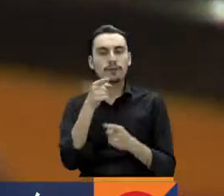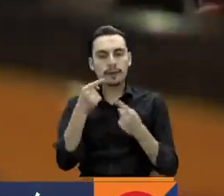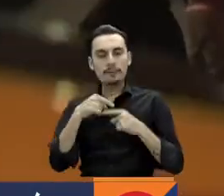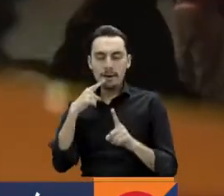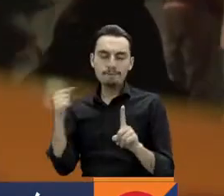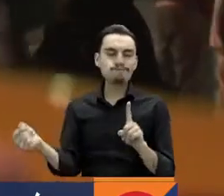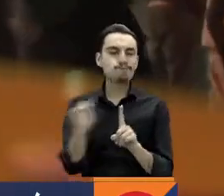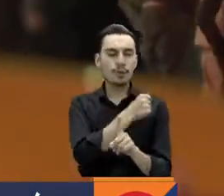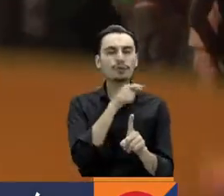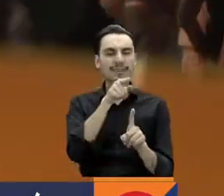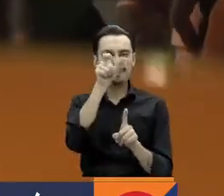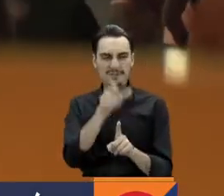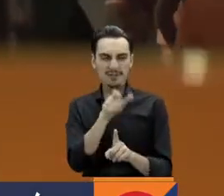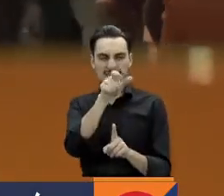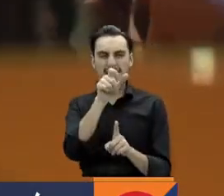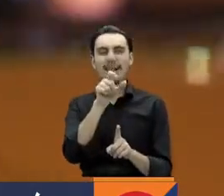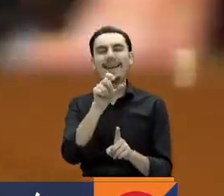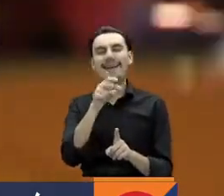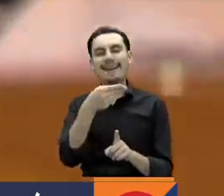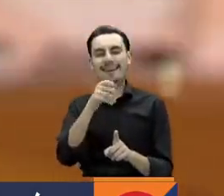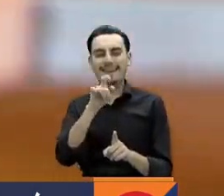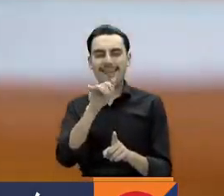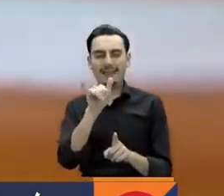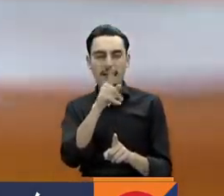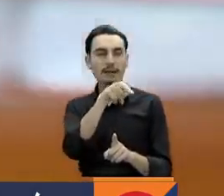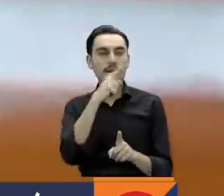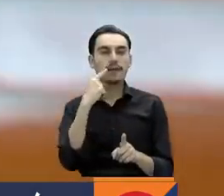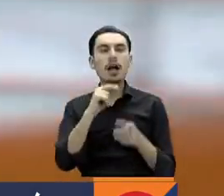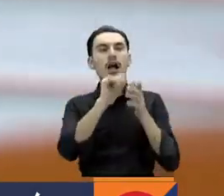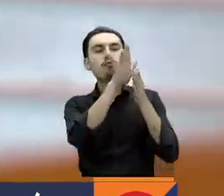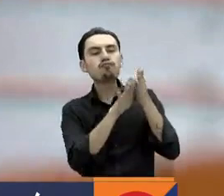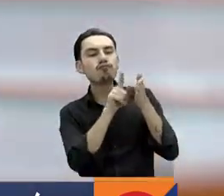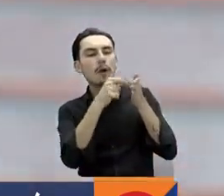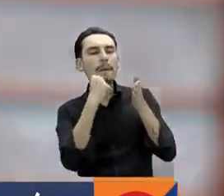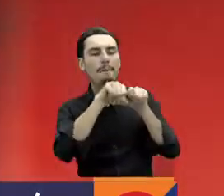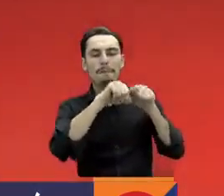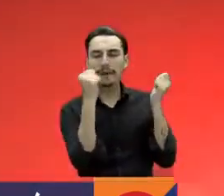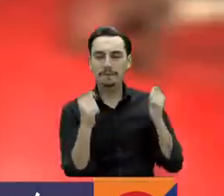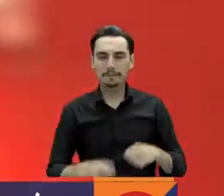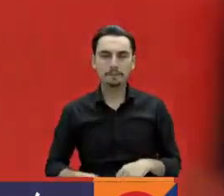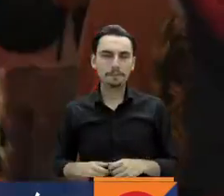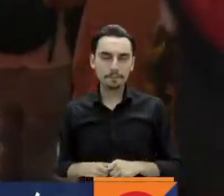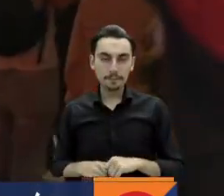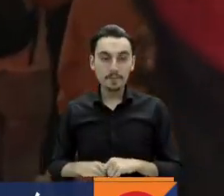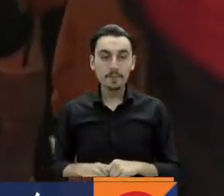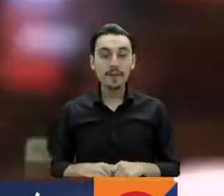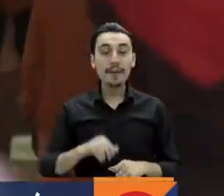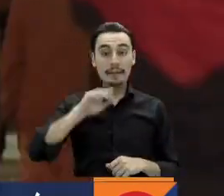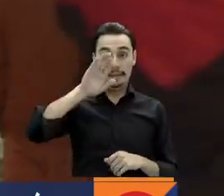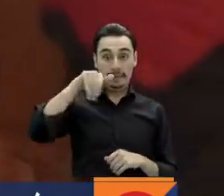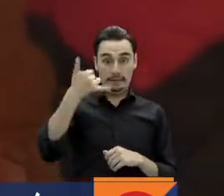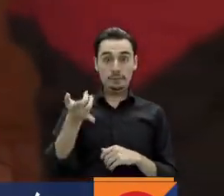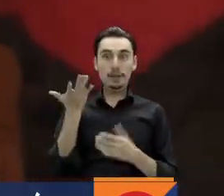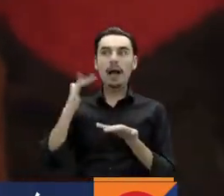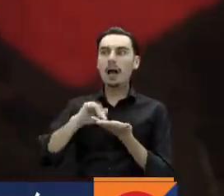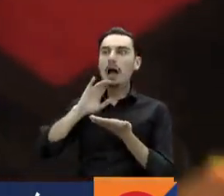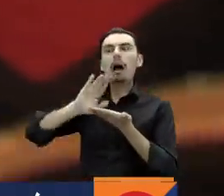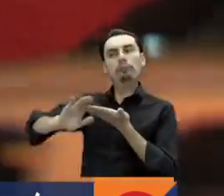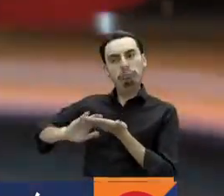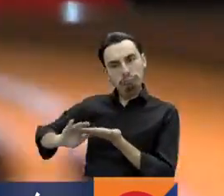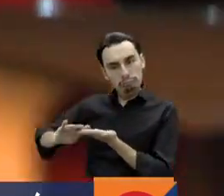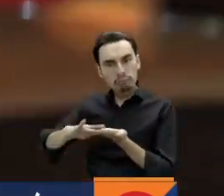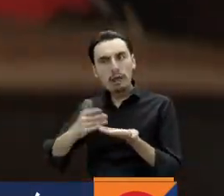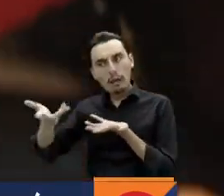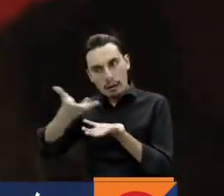Henry Sanabria, y allí pues fueron dañados los vidrios de las partes laterales. Posteriormente se logró un diálogo y un acuerdo, pero como les